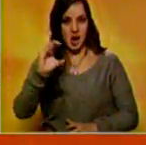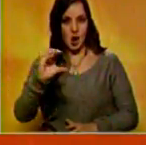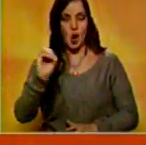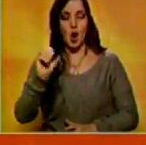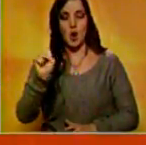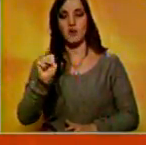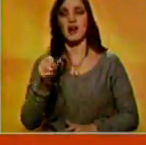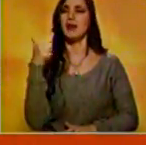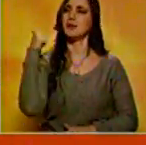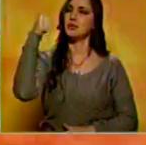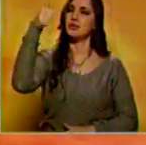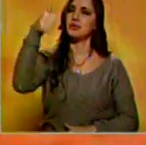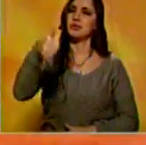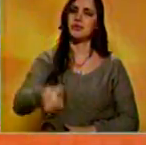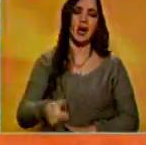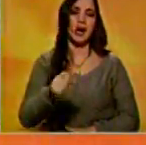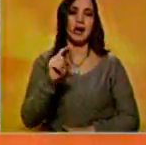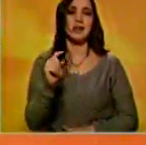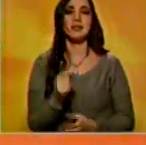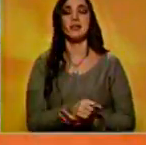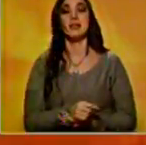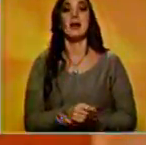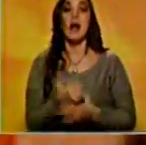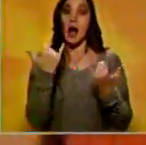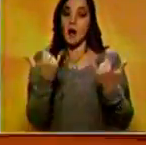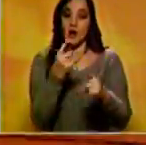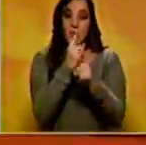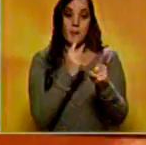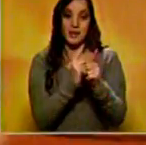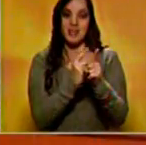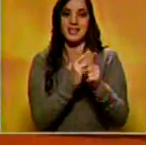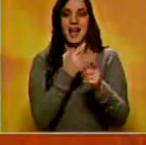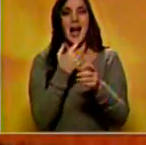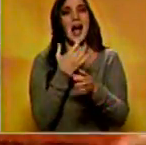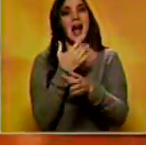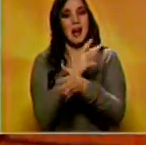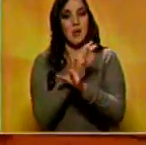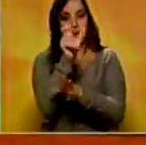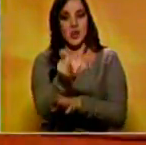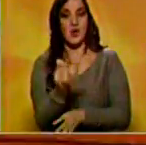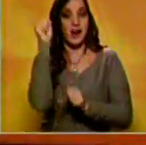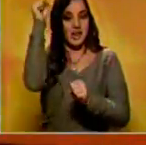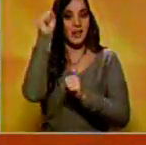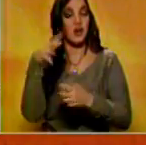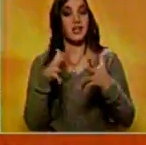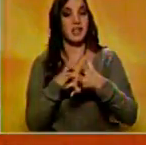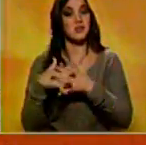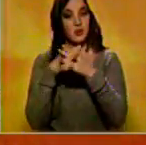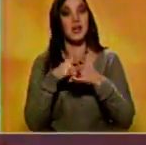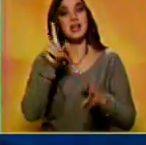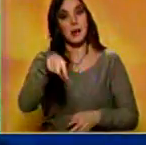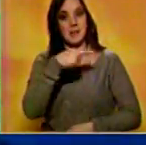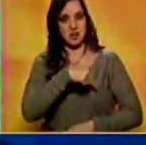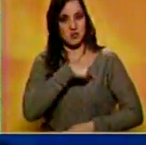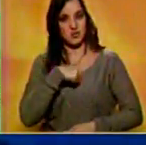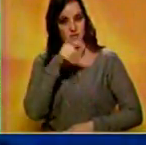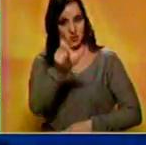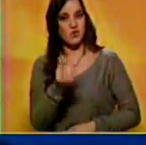1981. Ahora se medirá a la ganadora entre la estadounidense Serena Williams y la suiza Timea